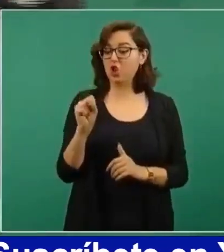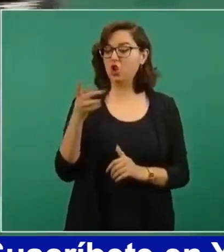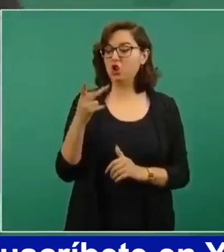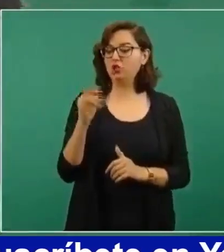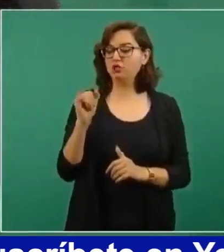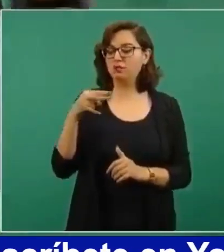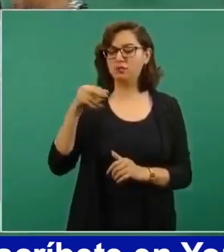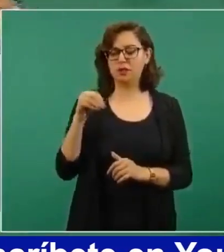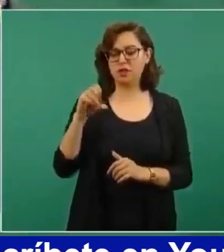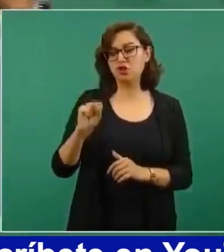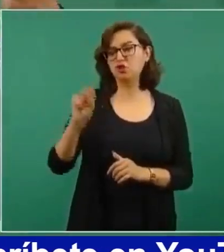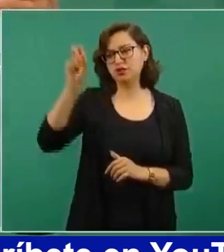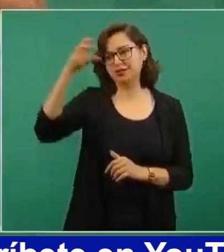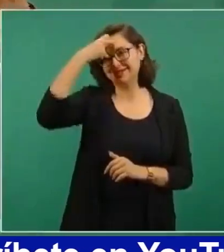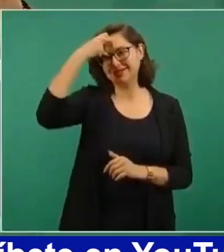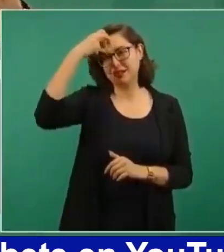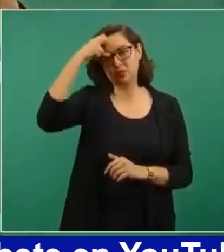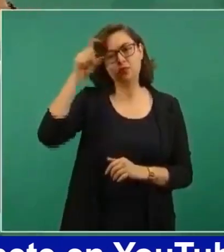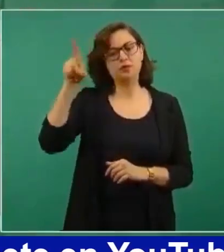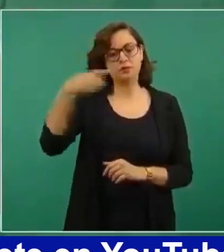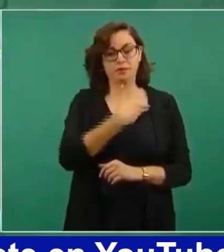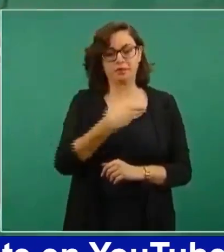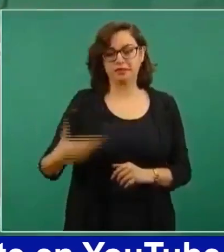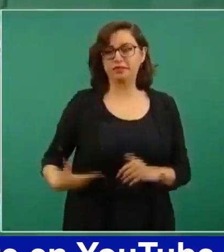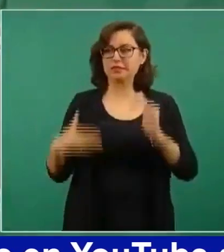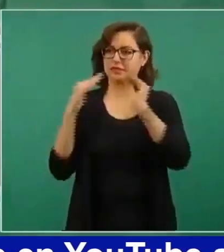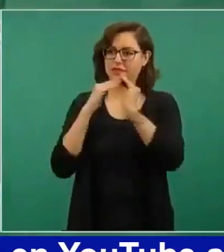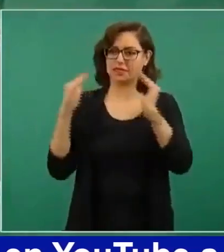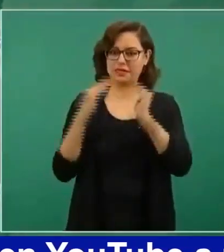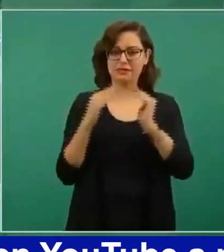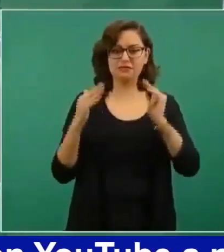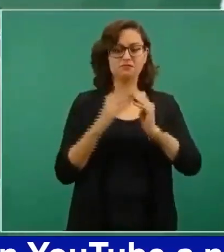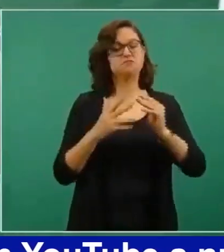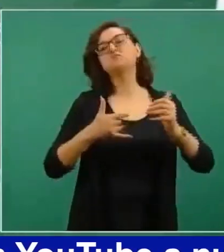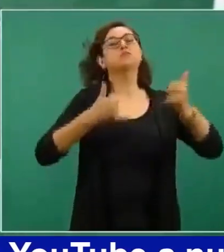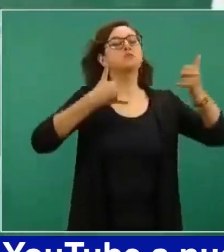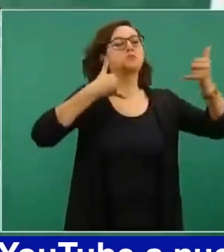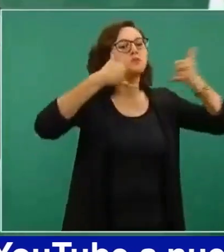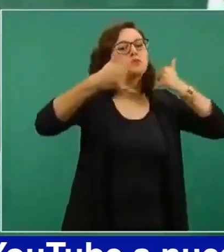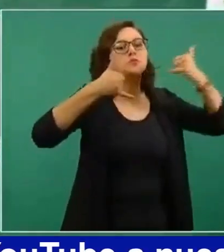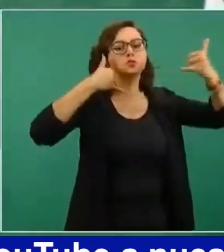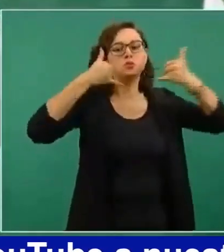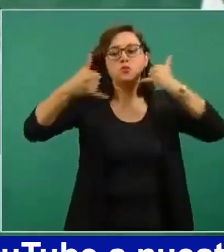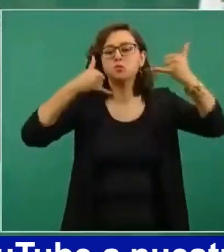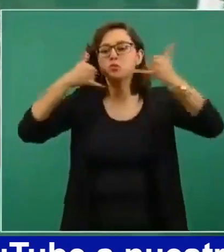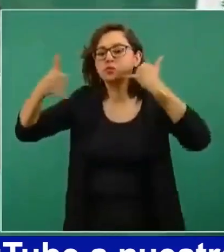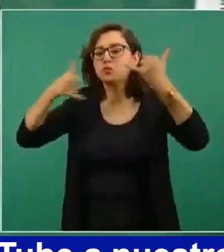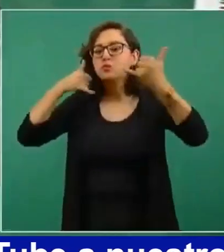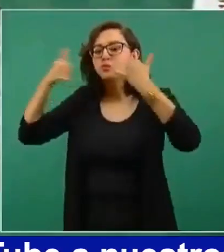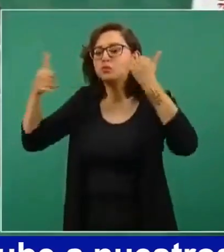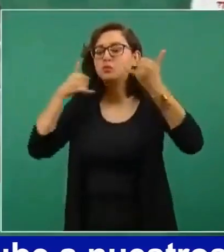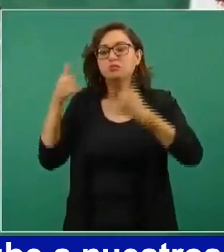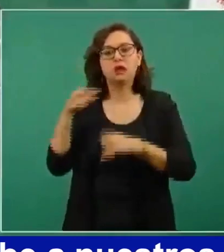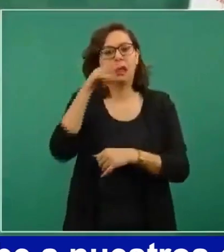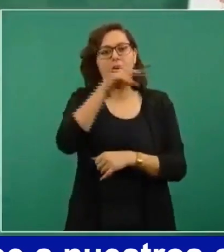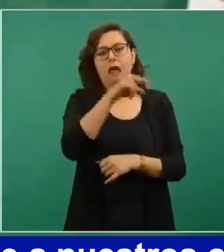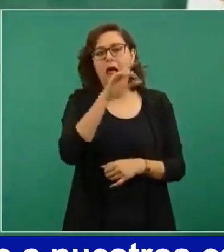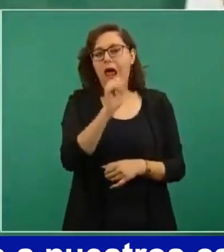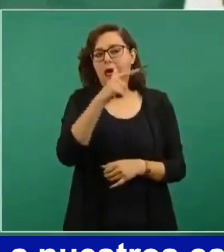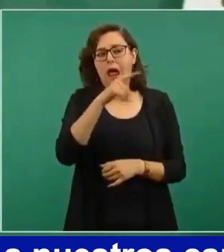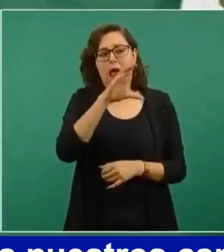a millones de mexicanos para decirles que yo era un peligro para México.